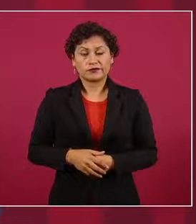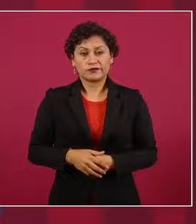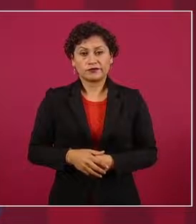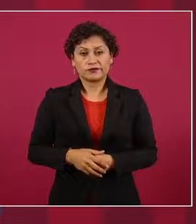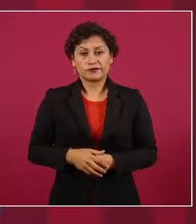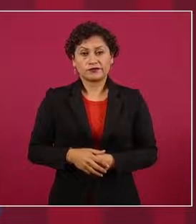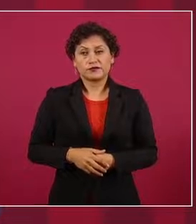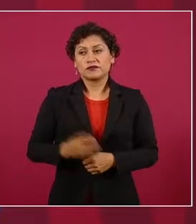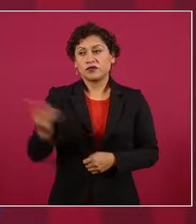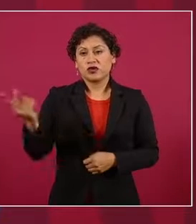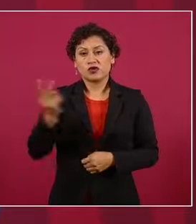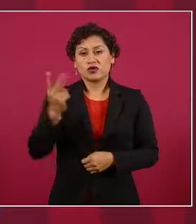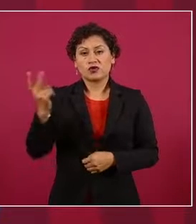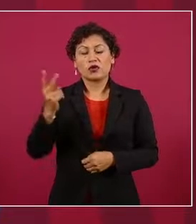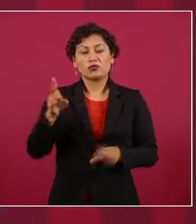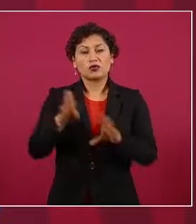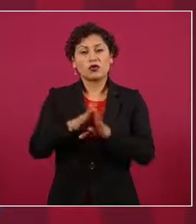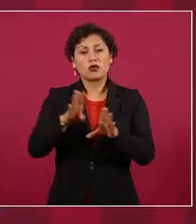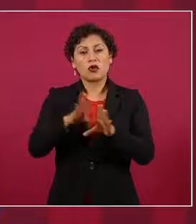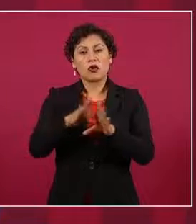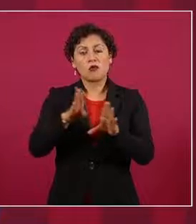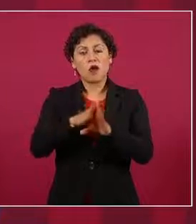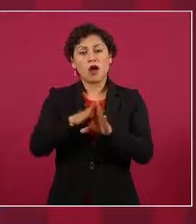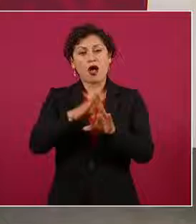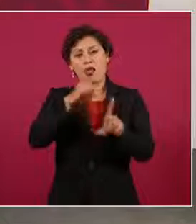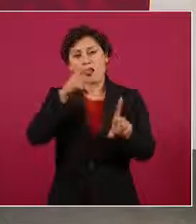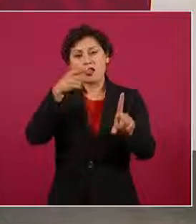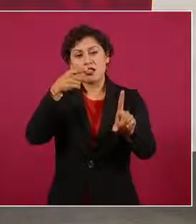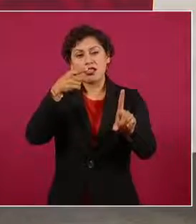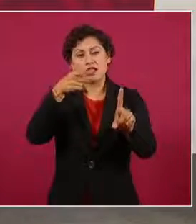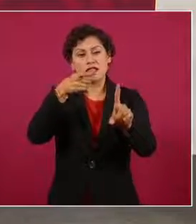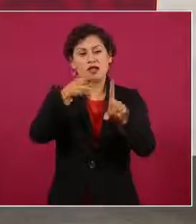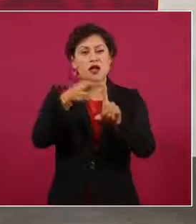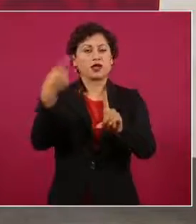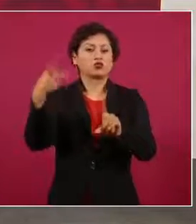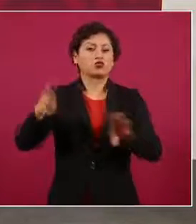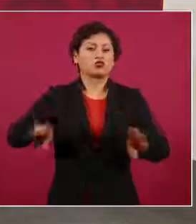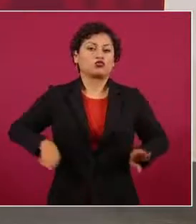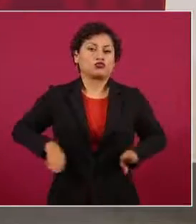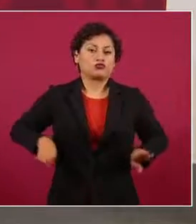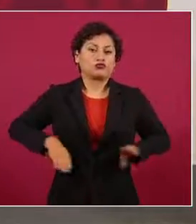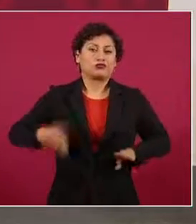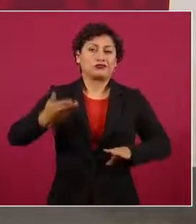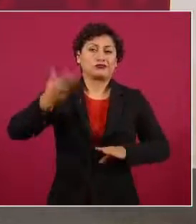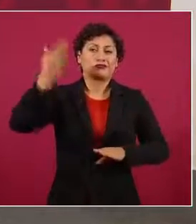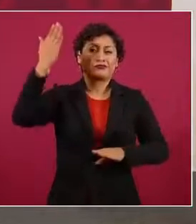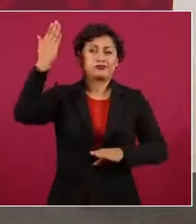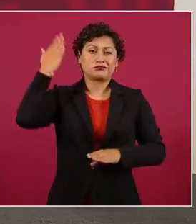Son muy tendenciosos y muy conservadores.